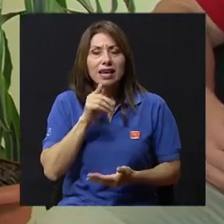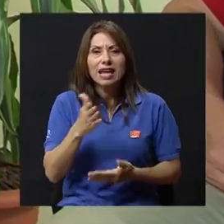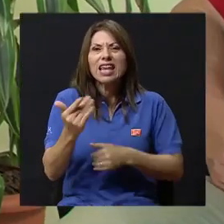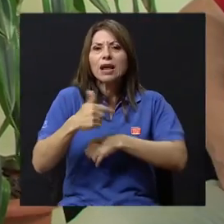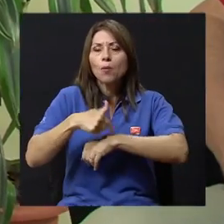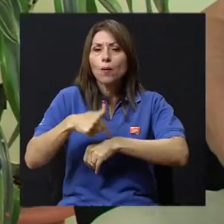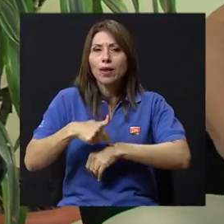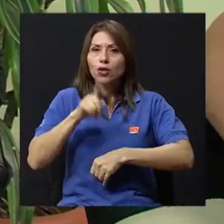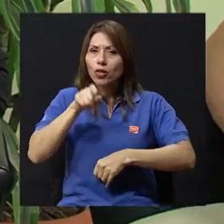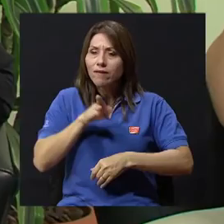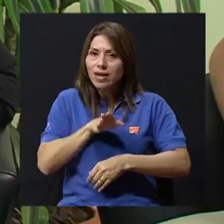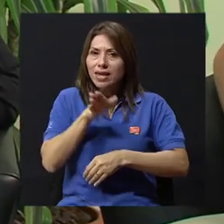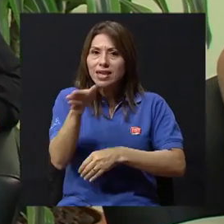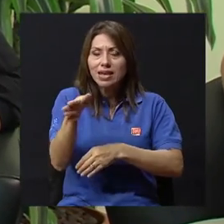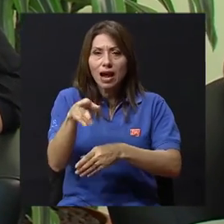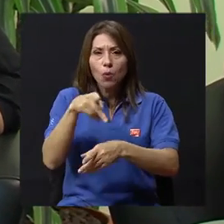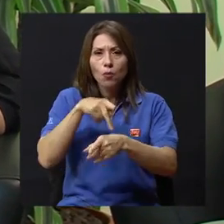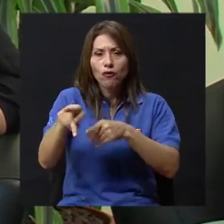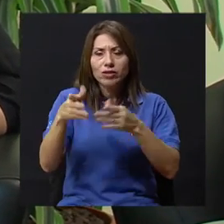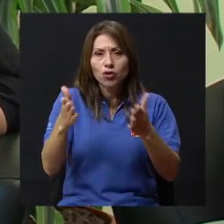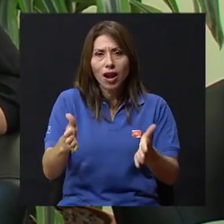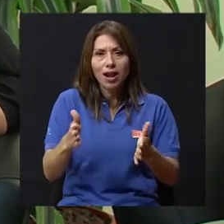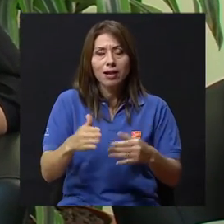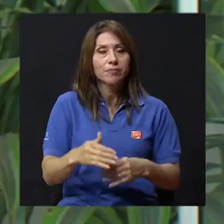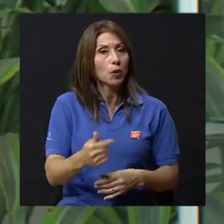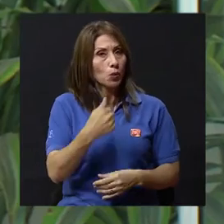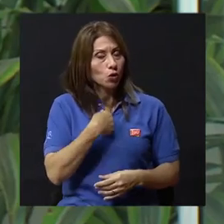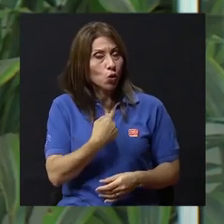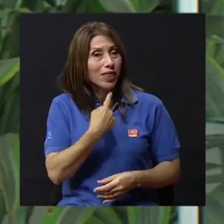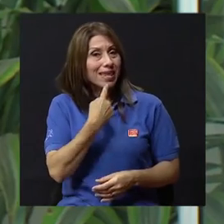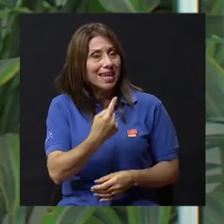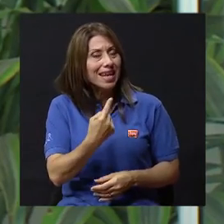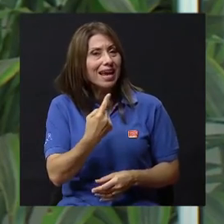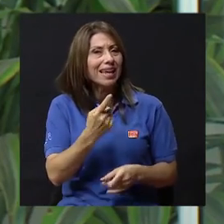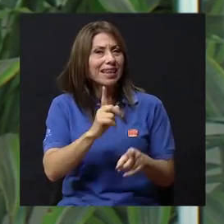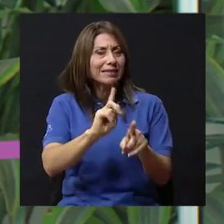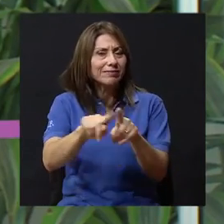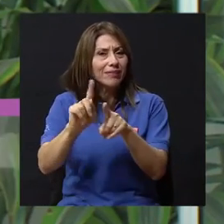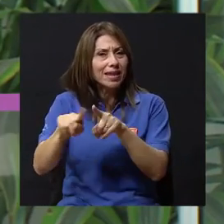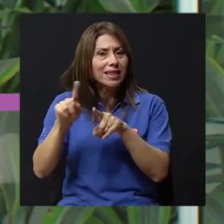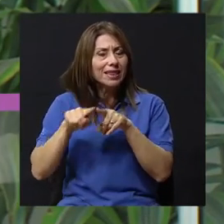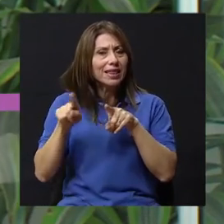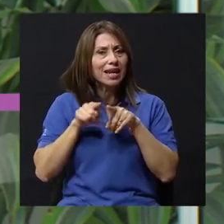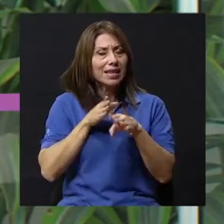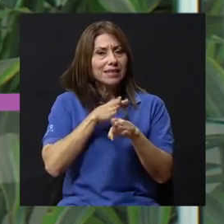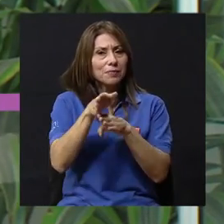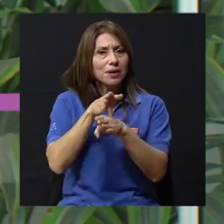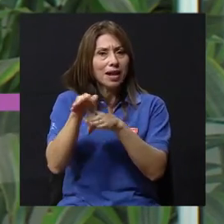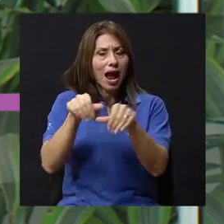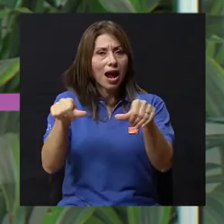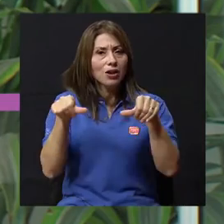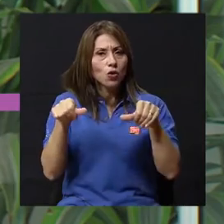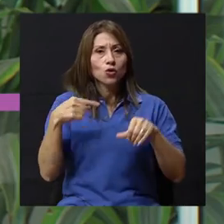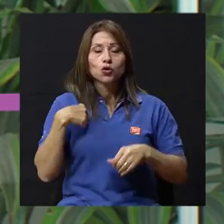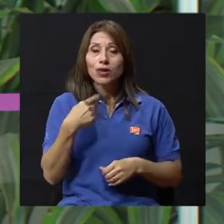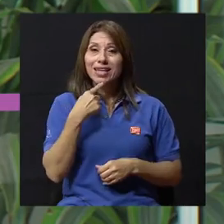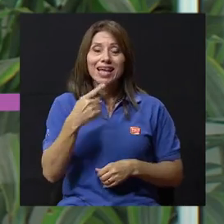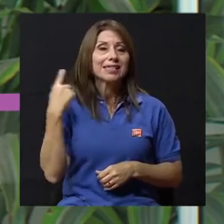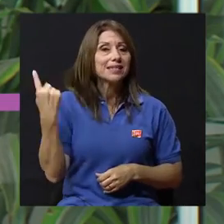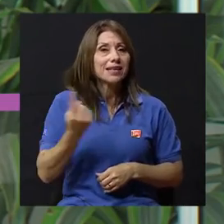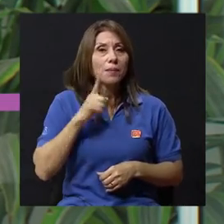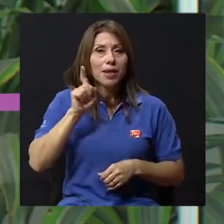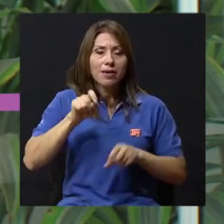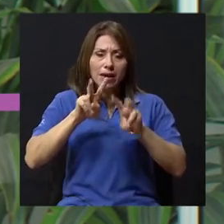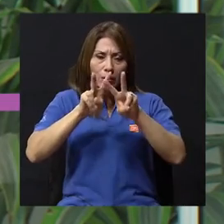¿Cuándo me doy cuenta? Yo diría que es muy interdisciplinario, ¿verdad? Yo diría que siempre hay que hacerse un chequeo médico, porque